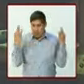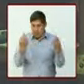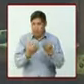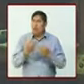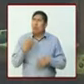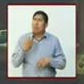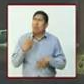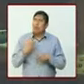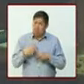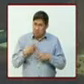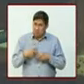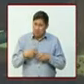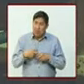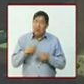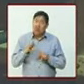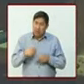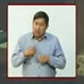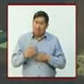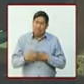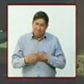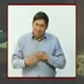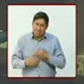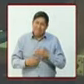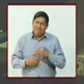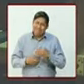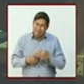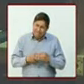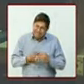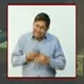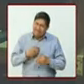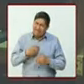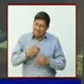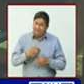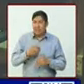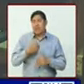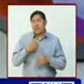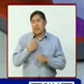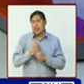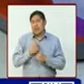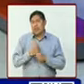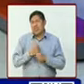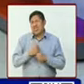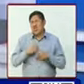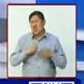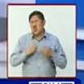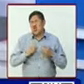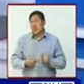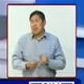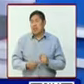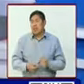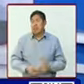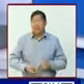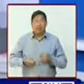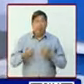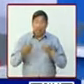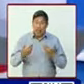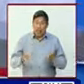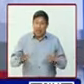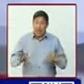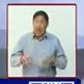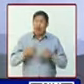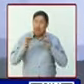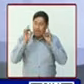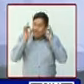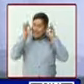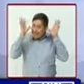también está imposibilitando que él pueda avanzar con su trabajo hasta que sea doloroso trabajar. Por supuesto. Tenemos una gran sorpresa para don Richard. Antes,